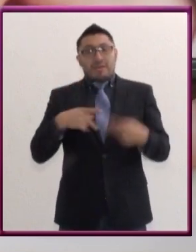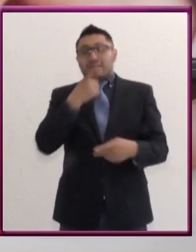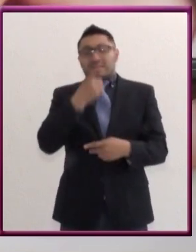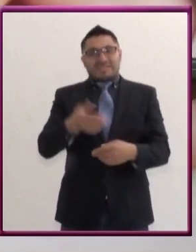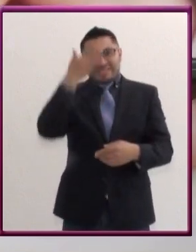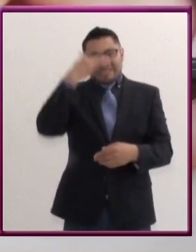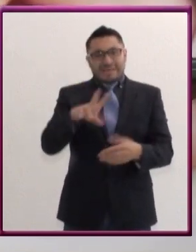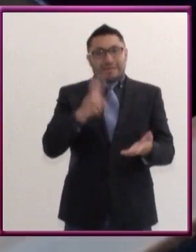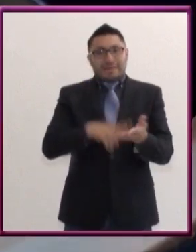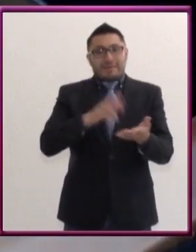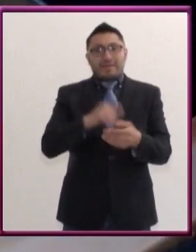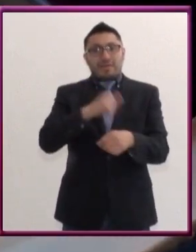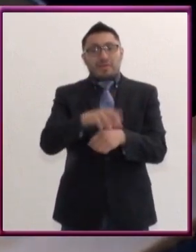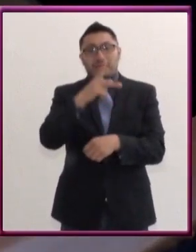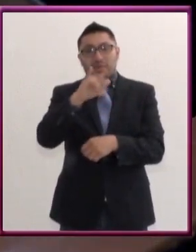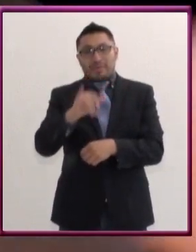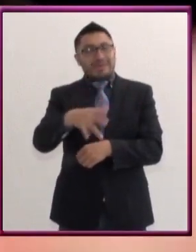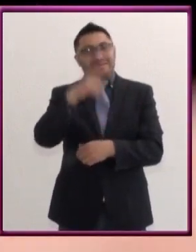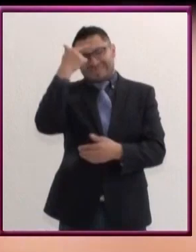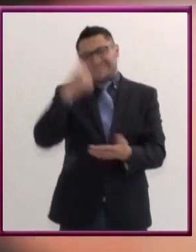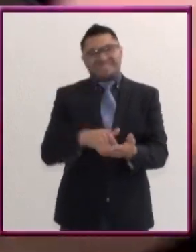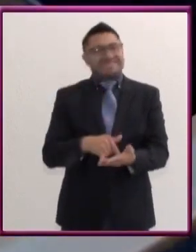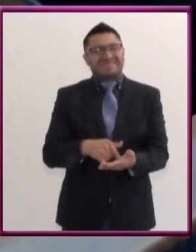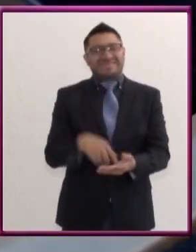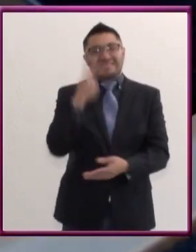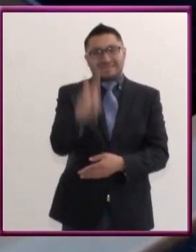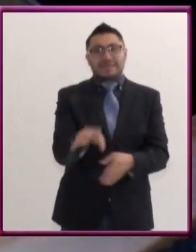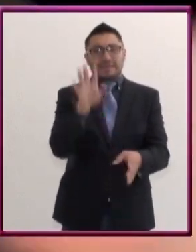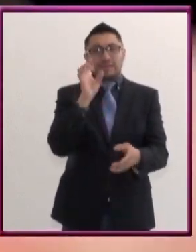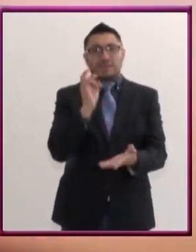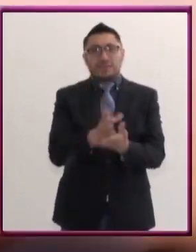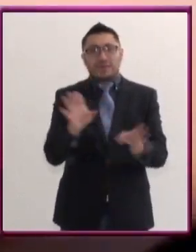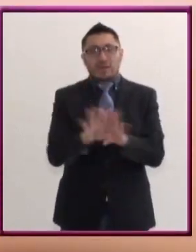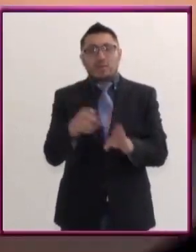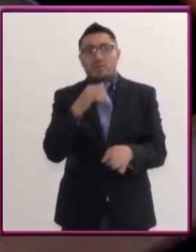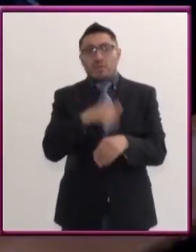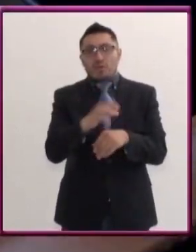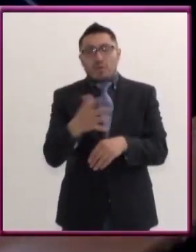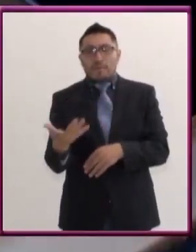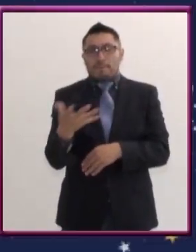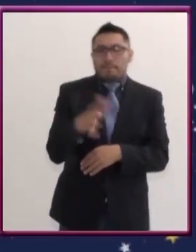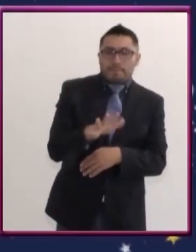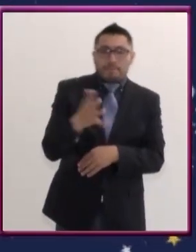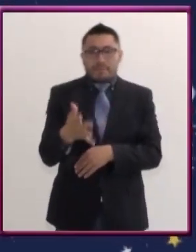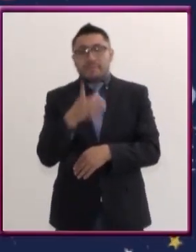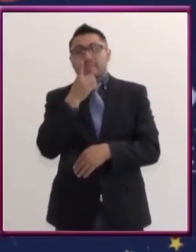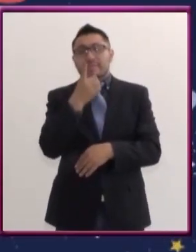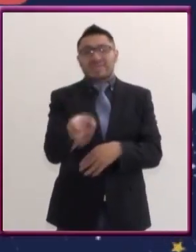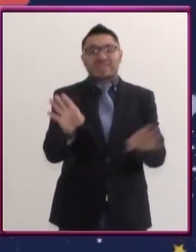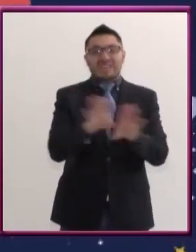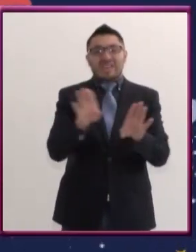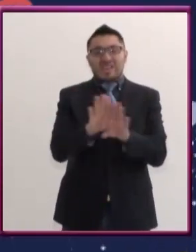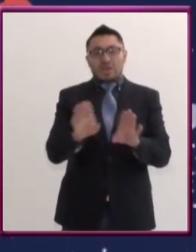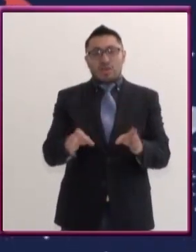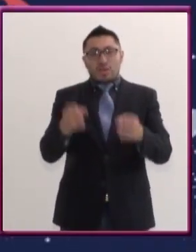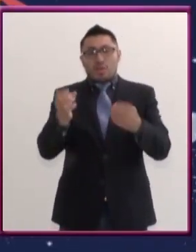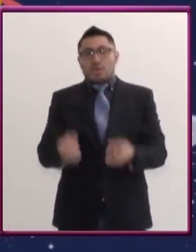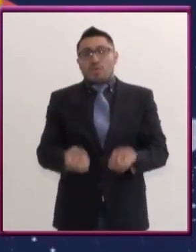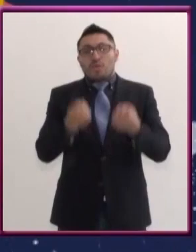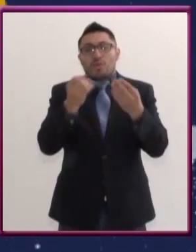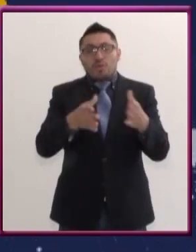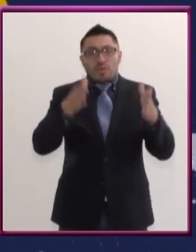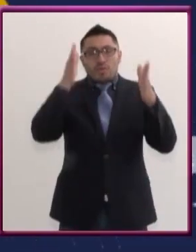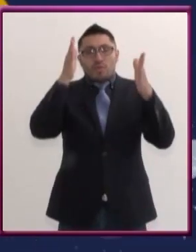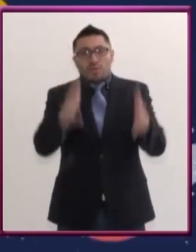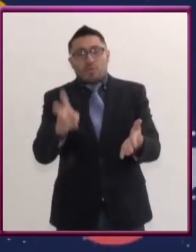valor numérico de pi, no le creas. En realidad dará un número aproximado, es decir, truncará o cortará